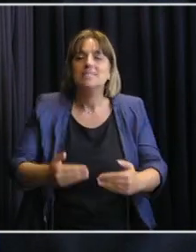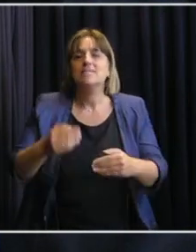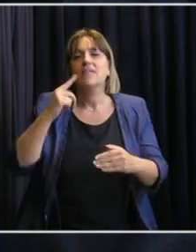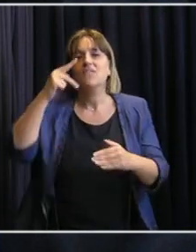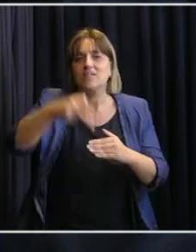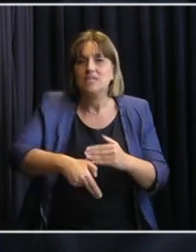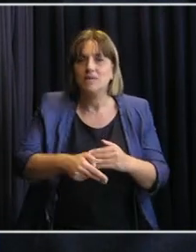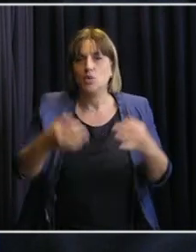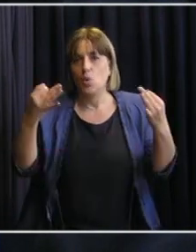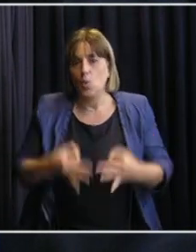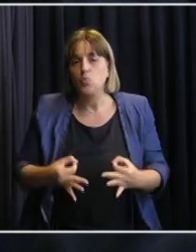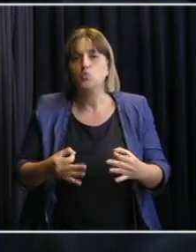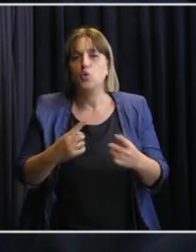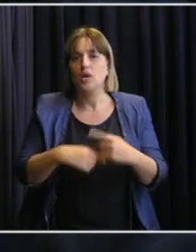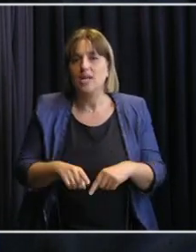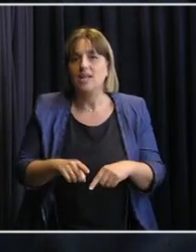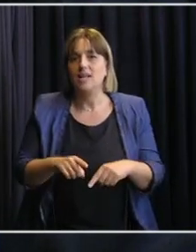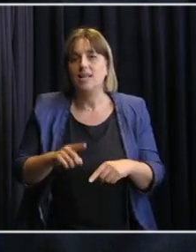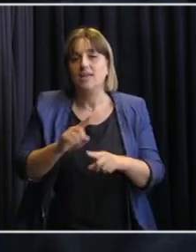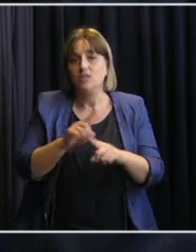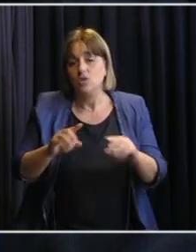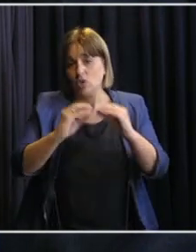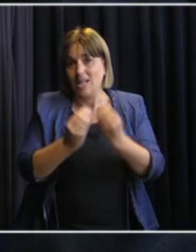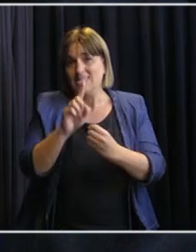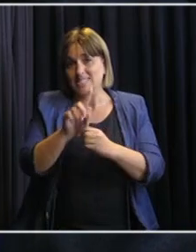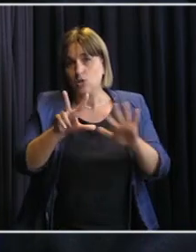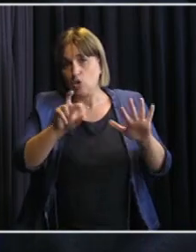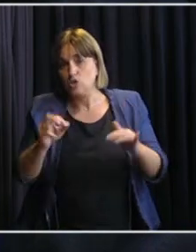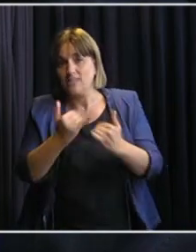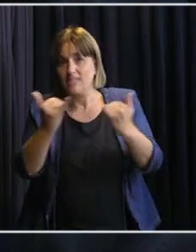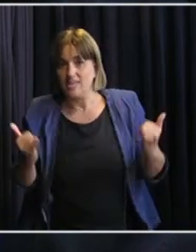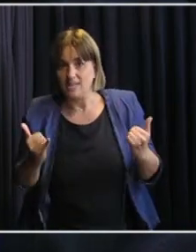se haya dado al sector no financiero en 180 días.